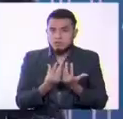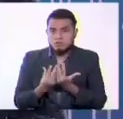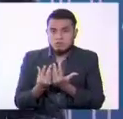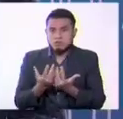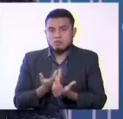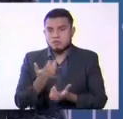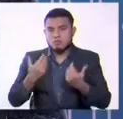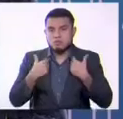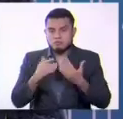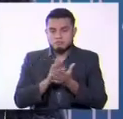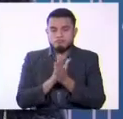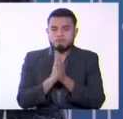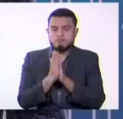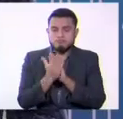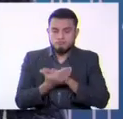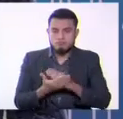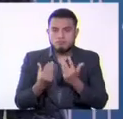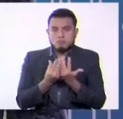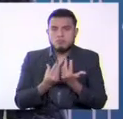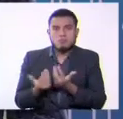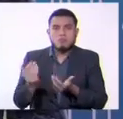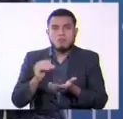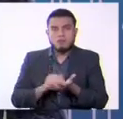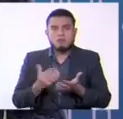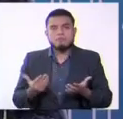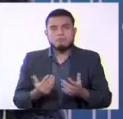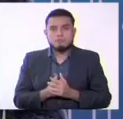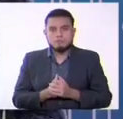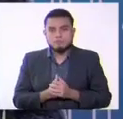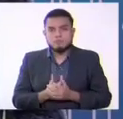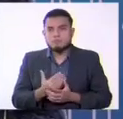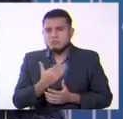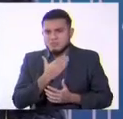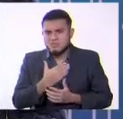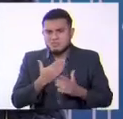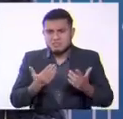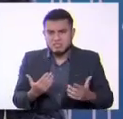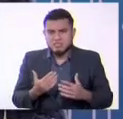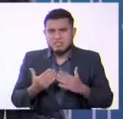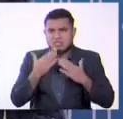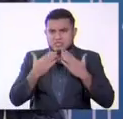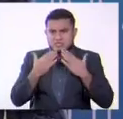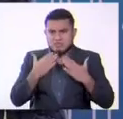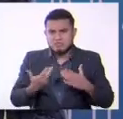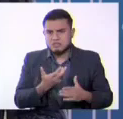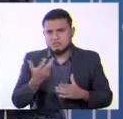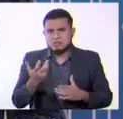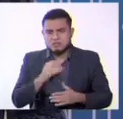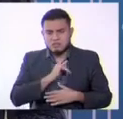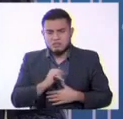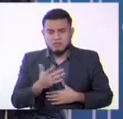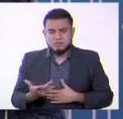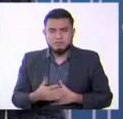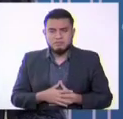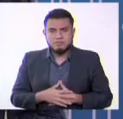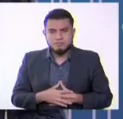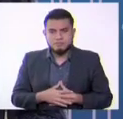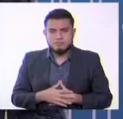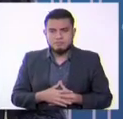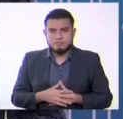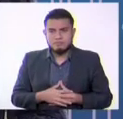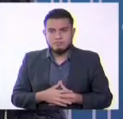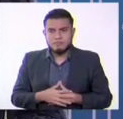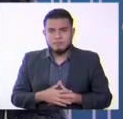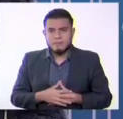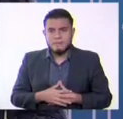hablamos de esta readaptación, ¿qué tan difícil, hablando del aspecto identitario, es que